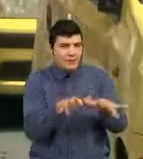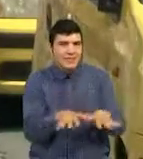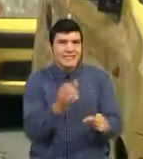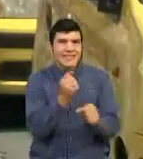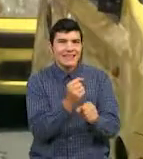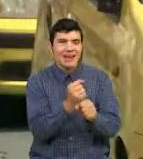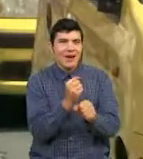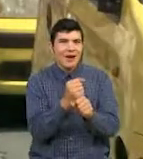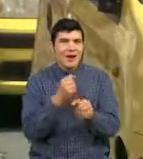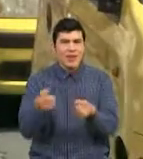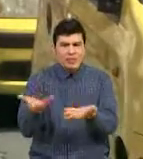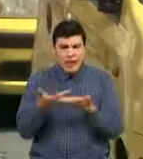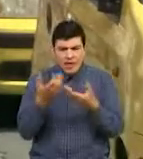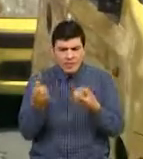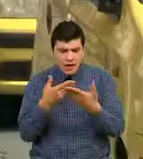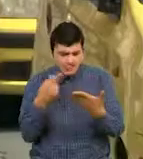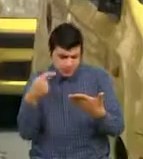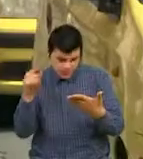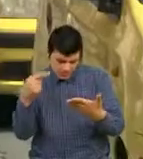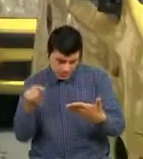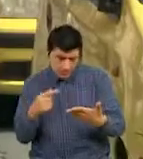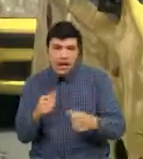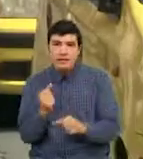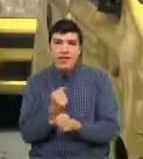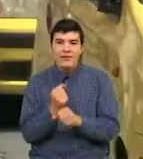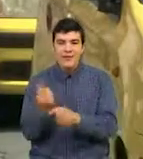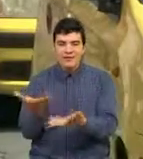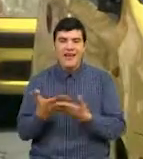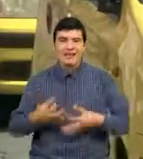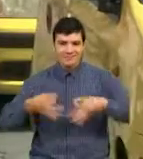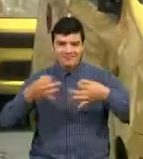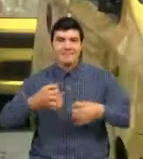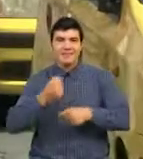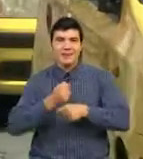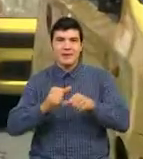fin de recibir ofertas laborales que les brinden un trabajo estable.